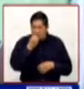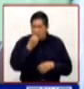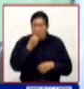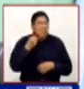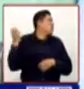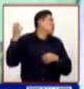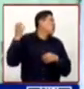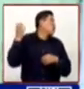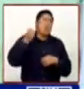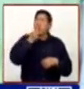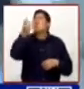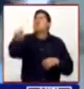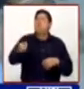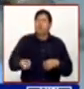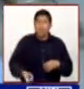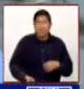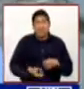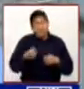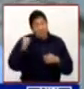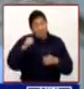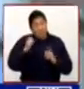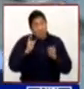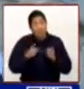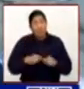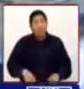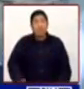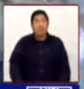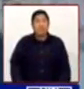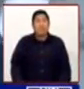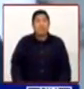Sí. Se enoja. Y no es escupe.